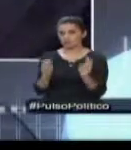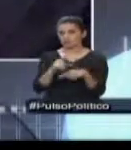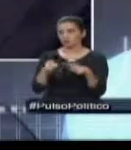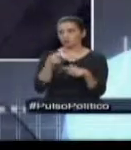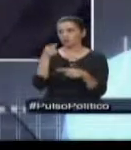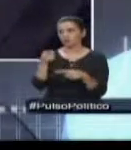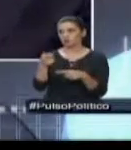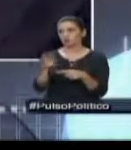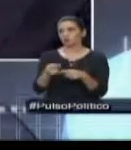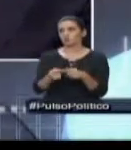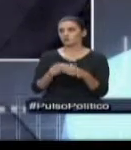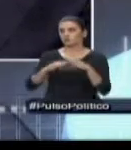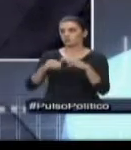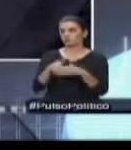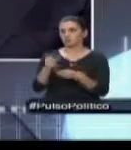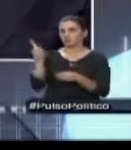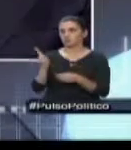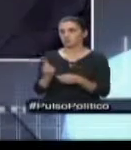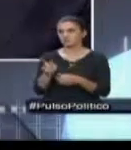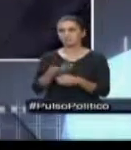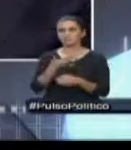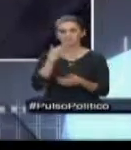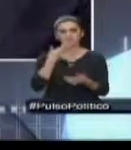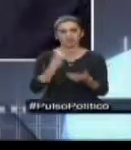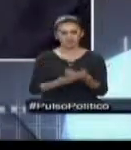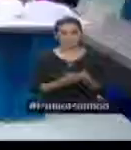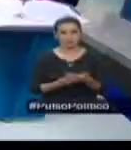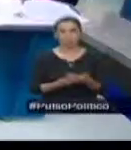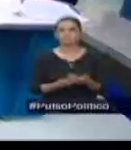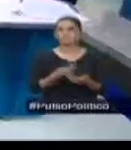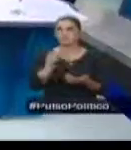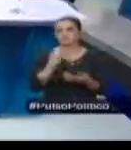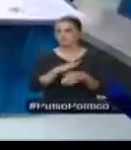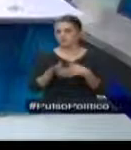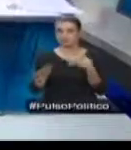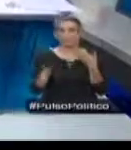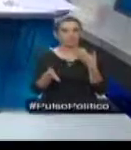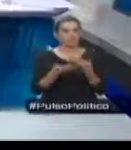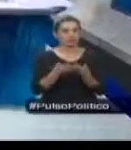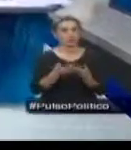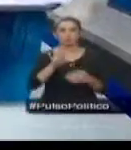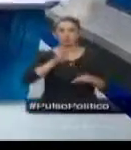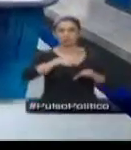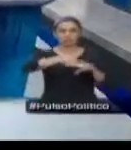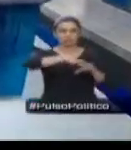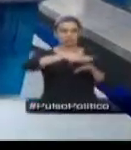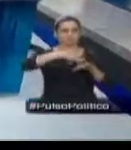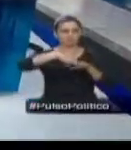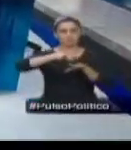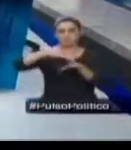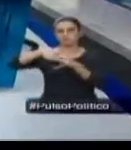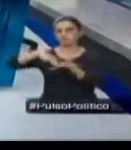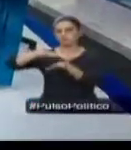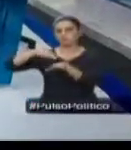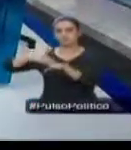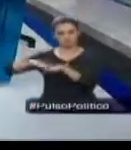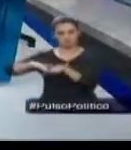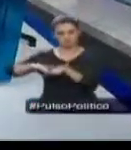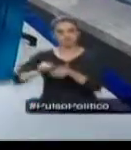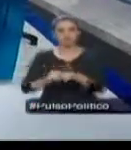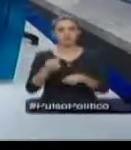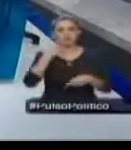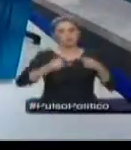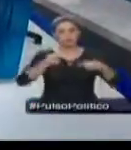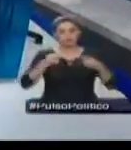esto se trata en la asamblea nacional gracias a carlos cassinelli gracias verónica arias gracias voice starling gracias un fernando torres por cierto por